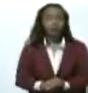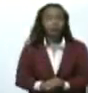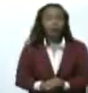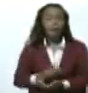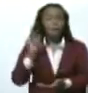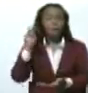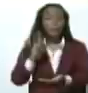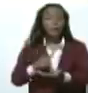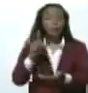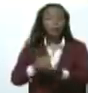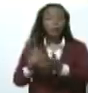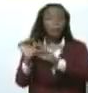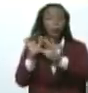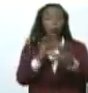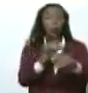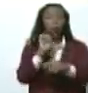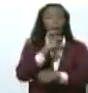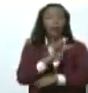participación